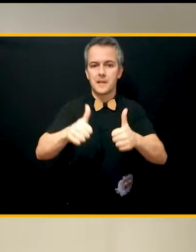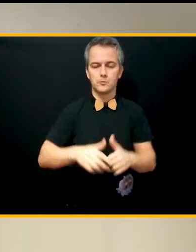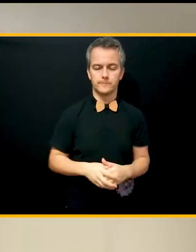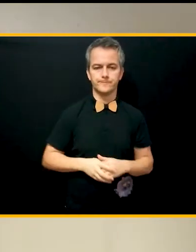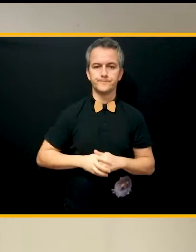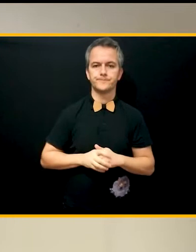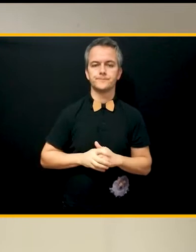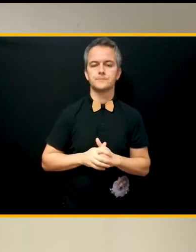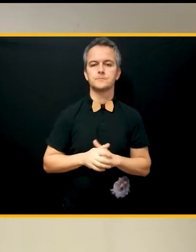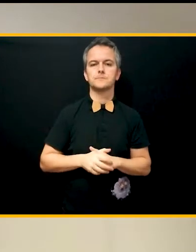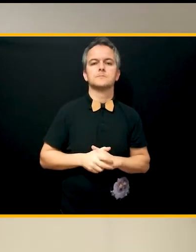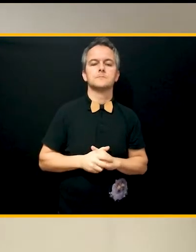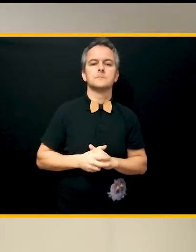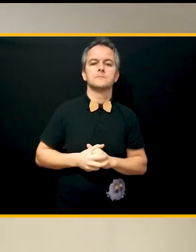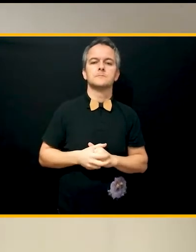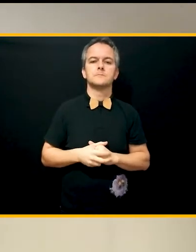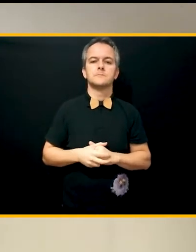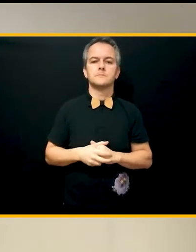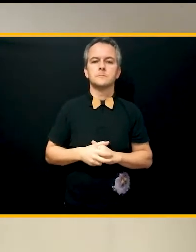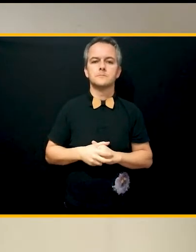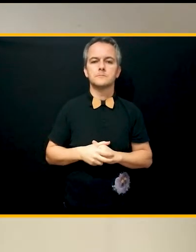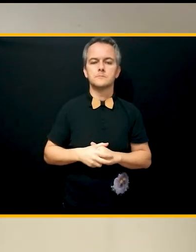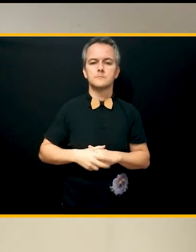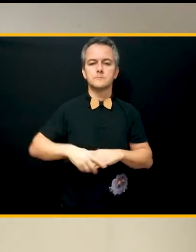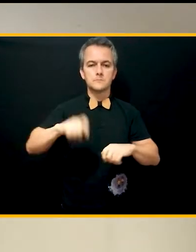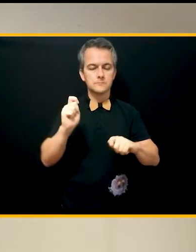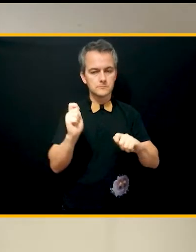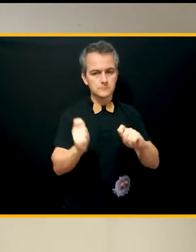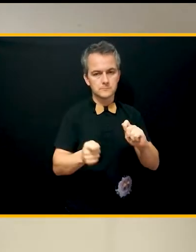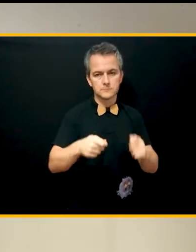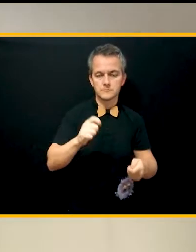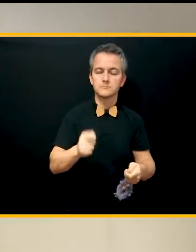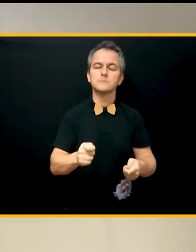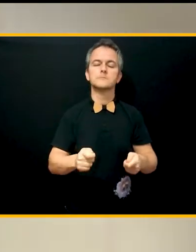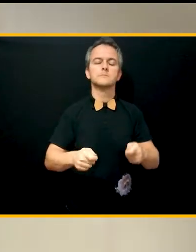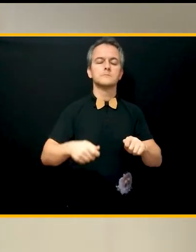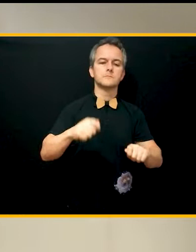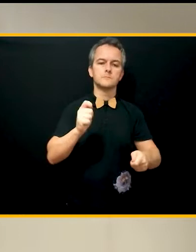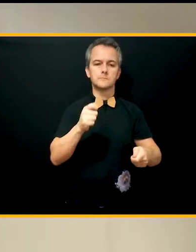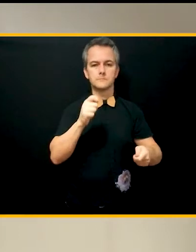Oh.